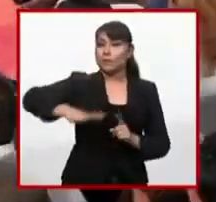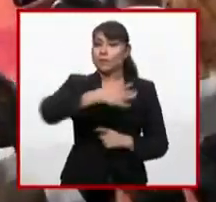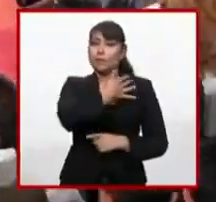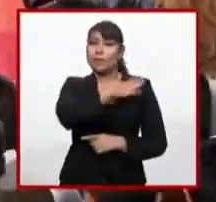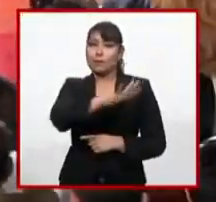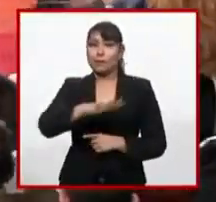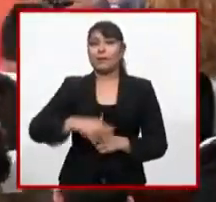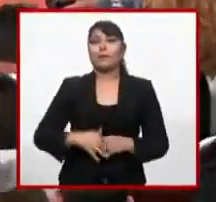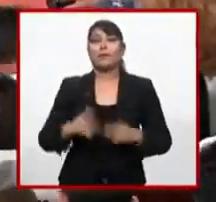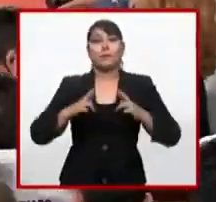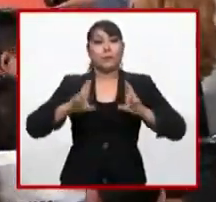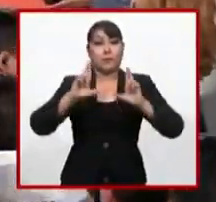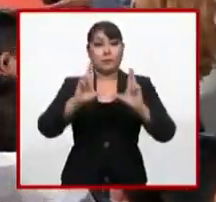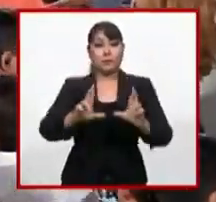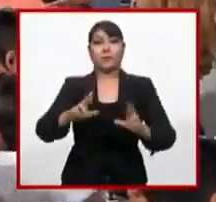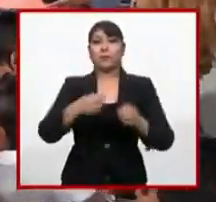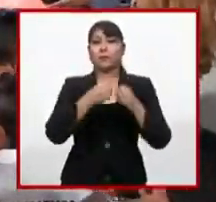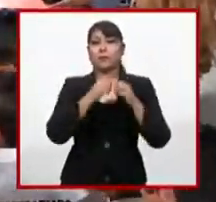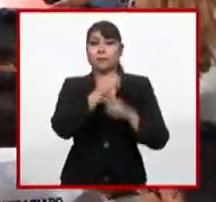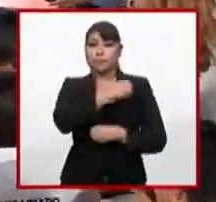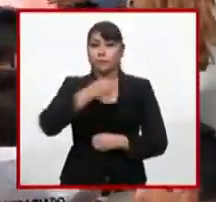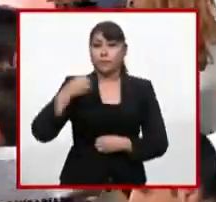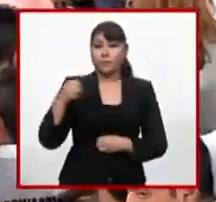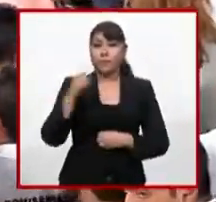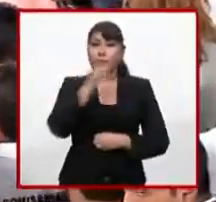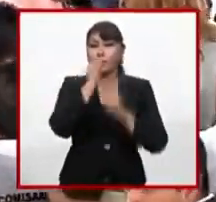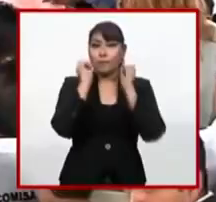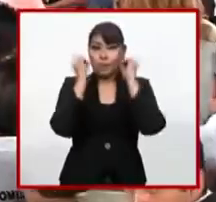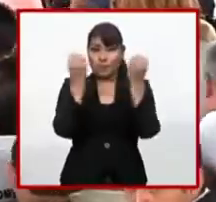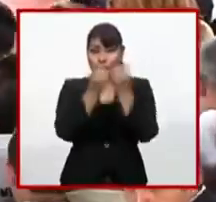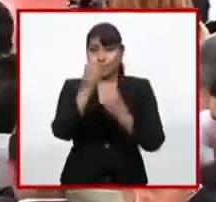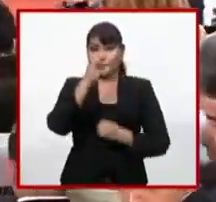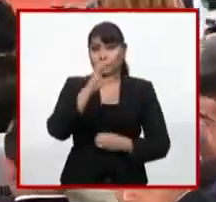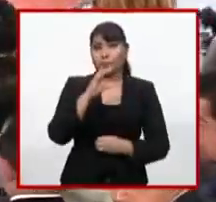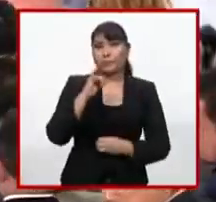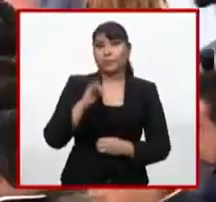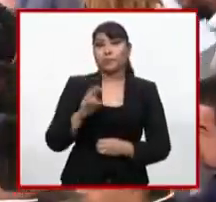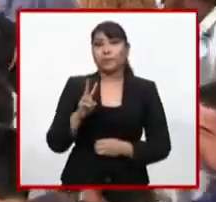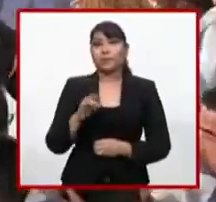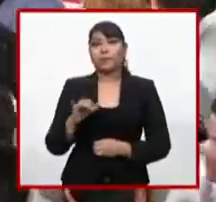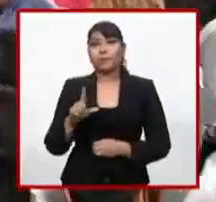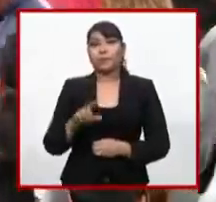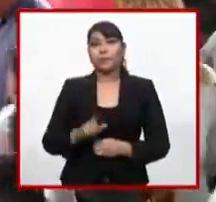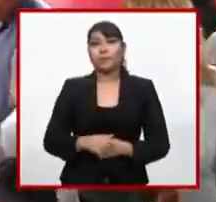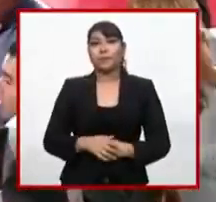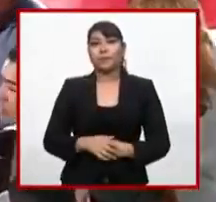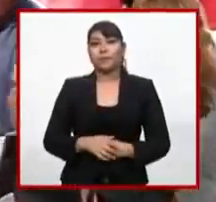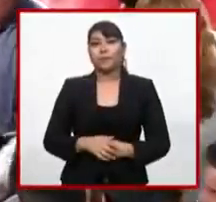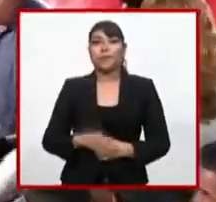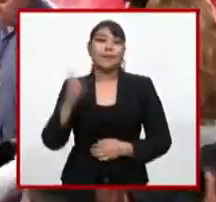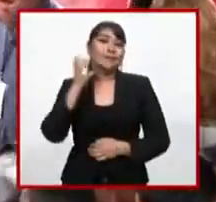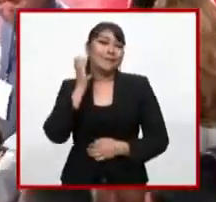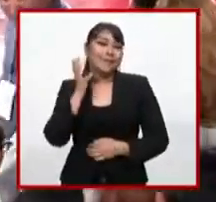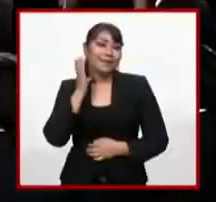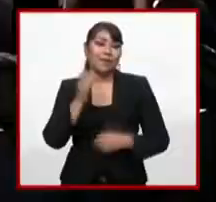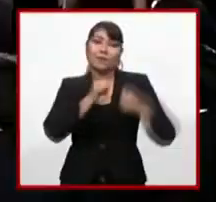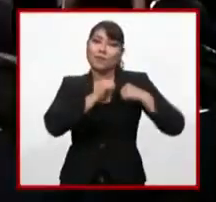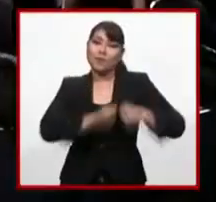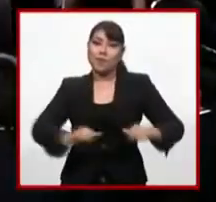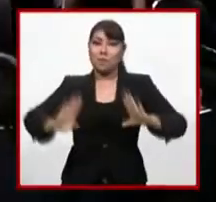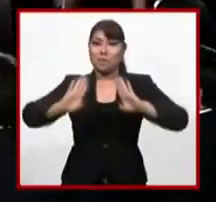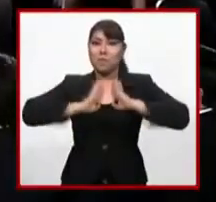federales, representantes de las organizaciones de la sociedad civil, senadores de la República, autoridades militares y